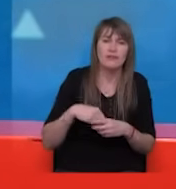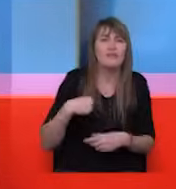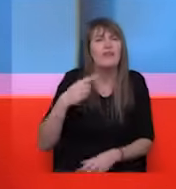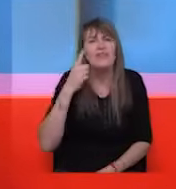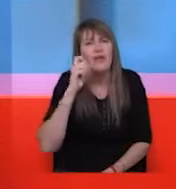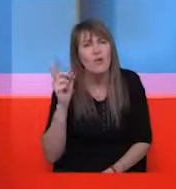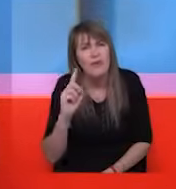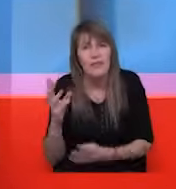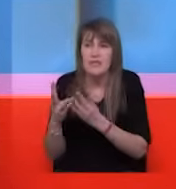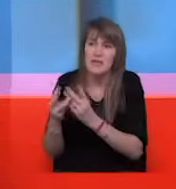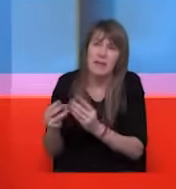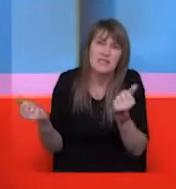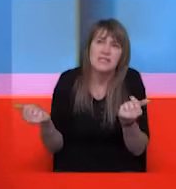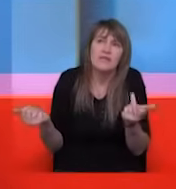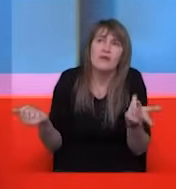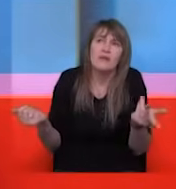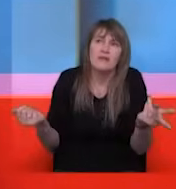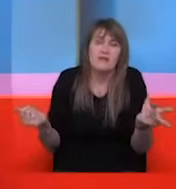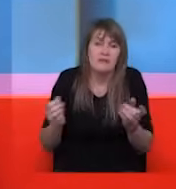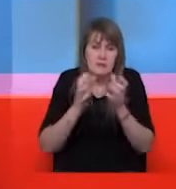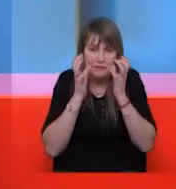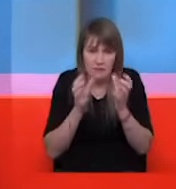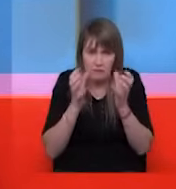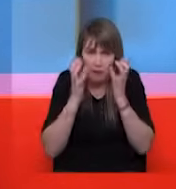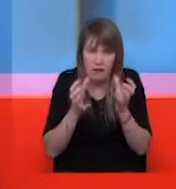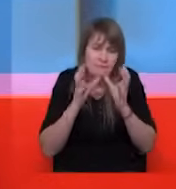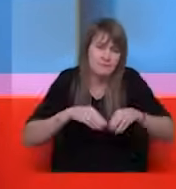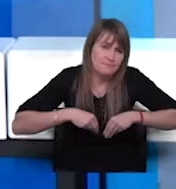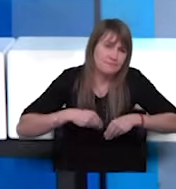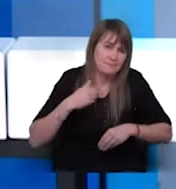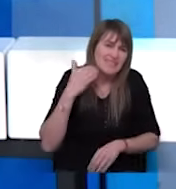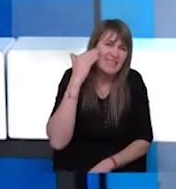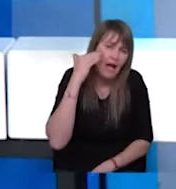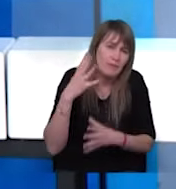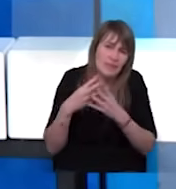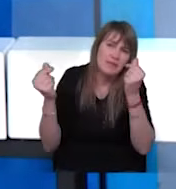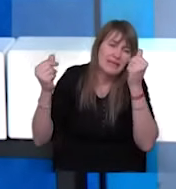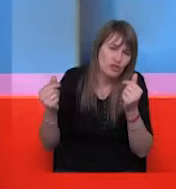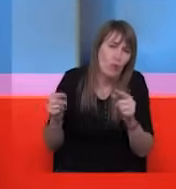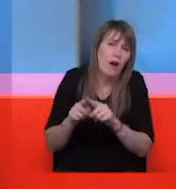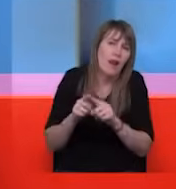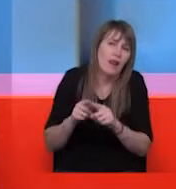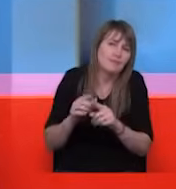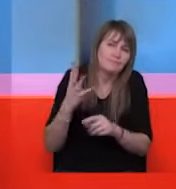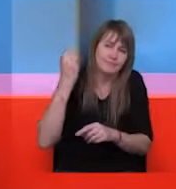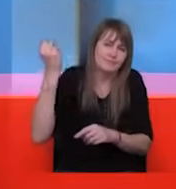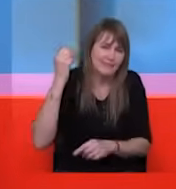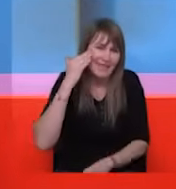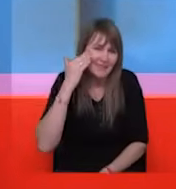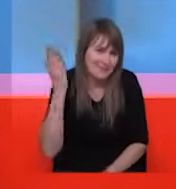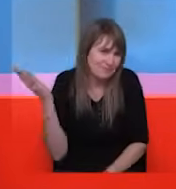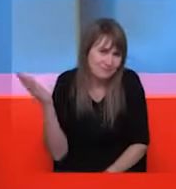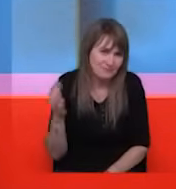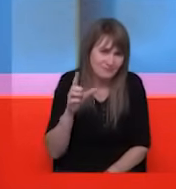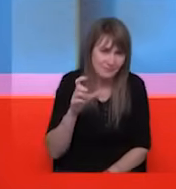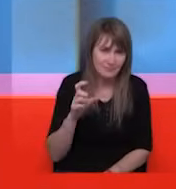que nos parecía como que eran riesgos asumidos. Normal, ¿no? Costaba dimensionar y lo que estaba pasando. Claro, y tampoco me. Yo creía